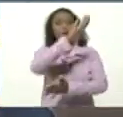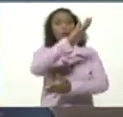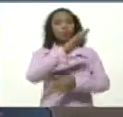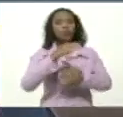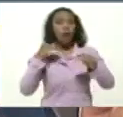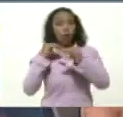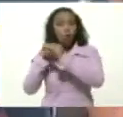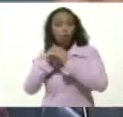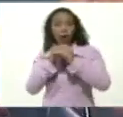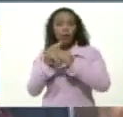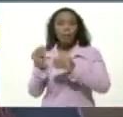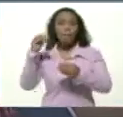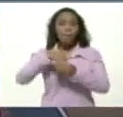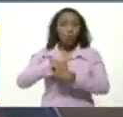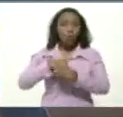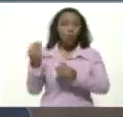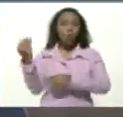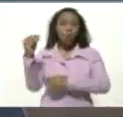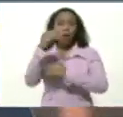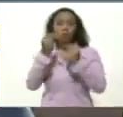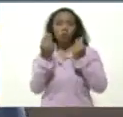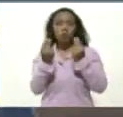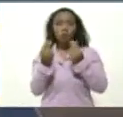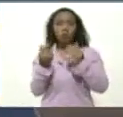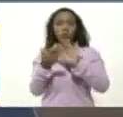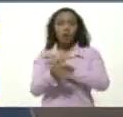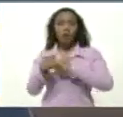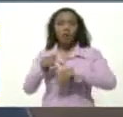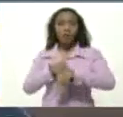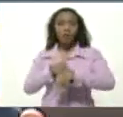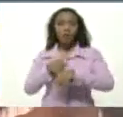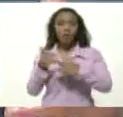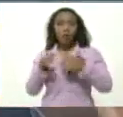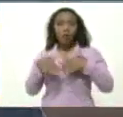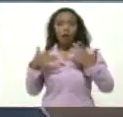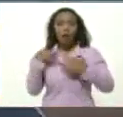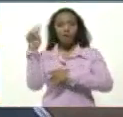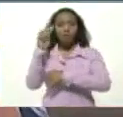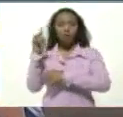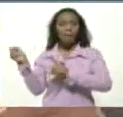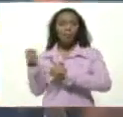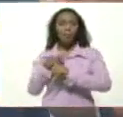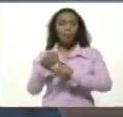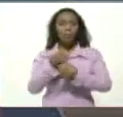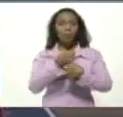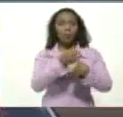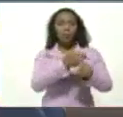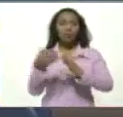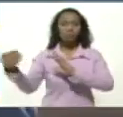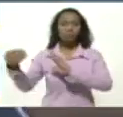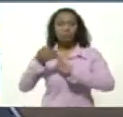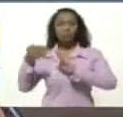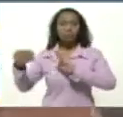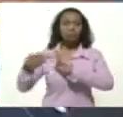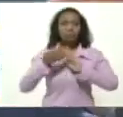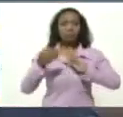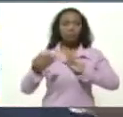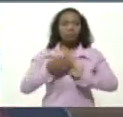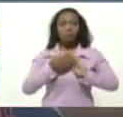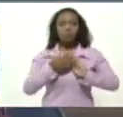hecho de incorporar el elemento de la economía en una época en la cual Venezuela ha sido asediada, atacada por